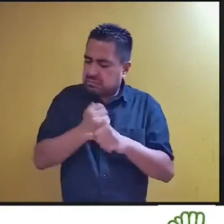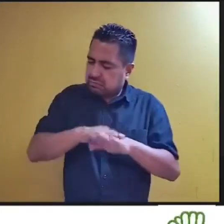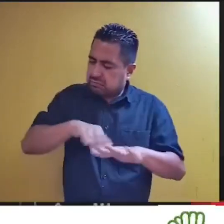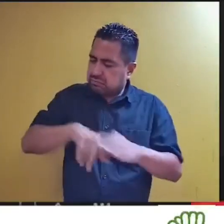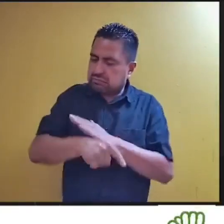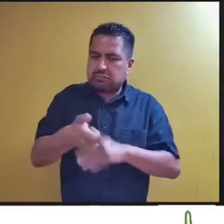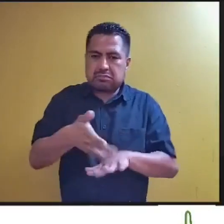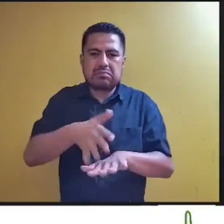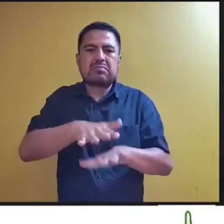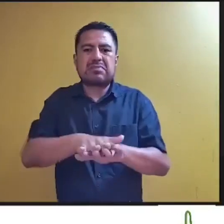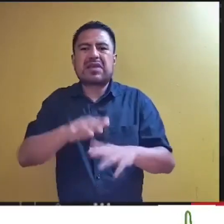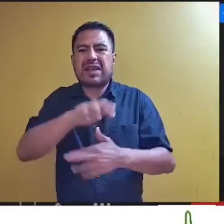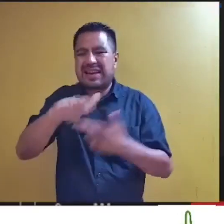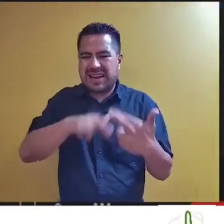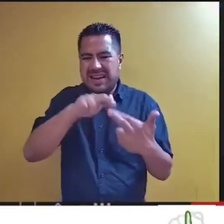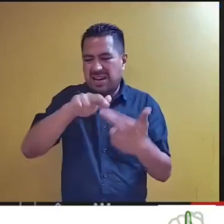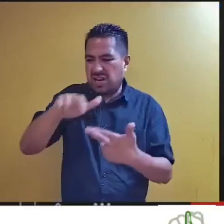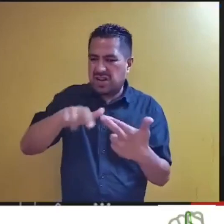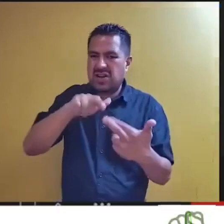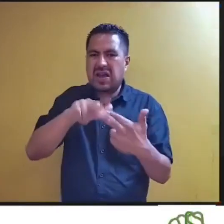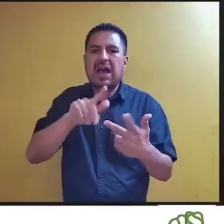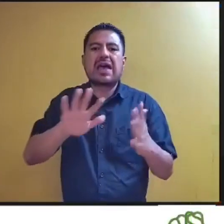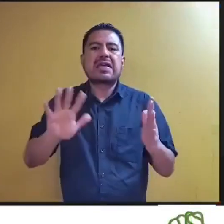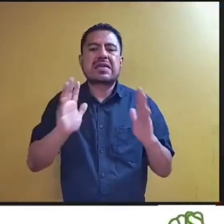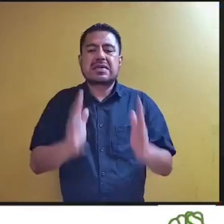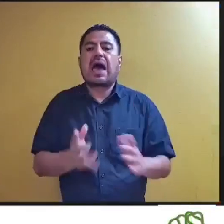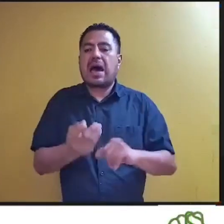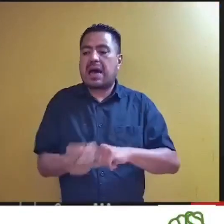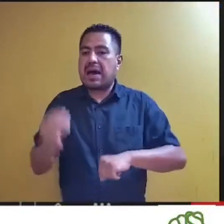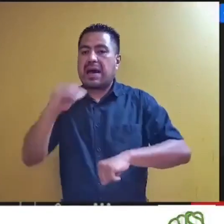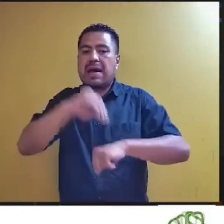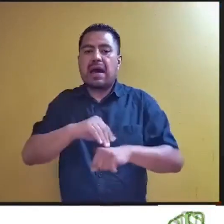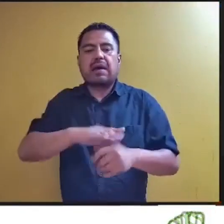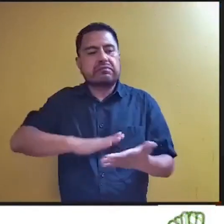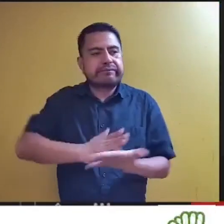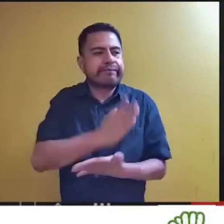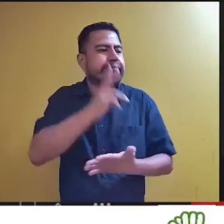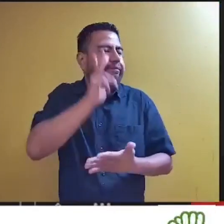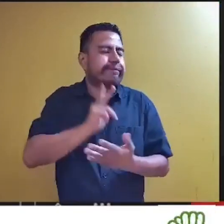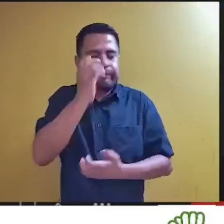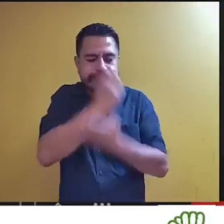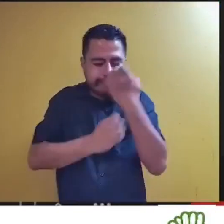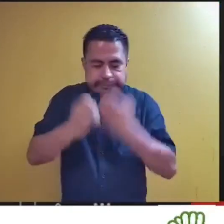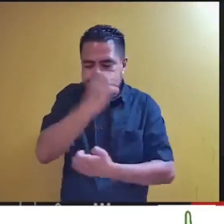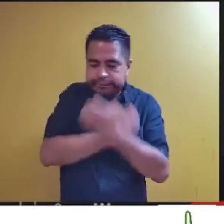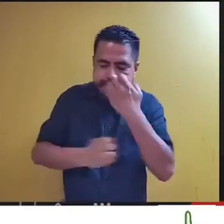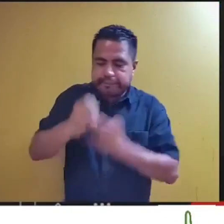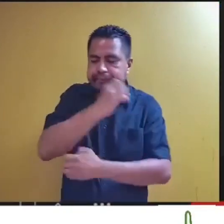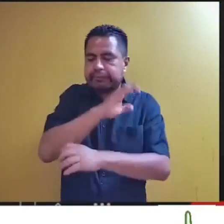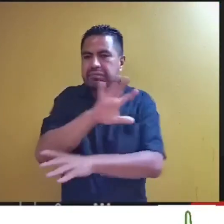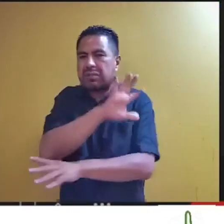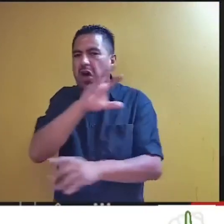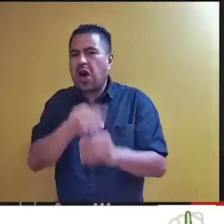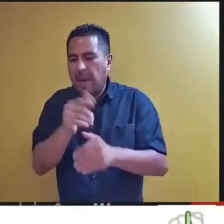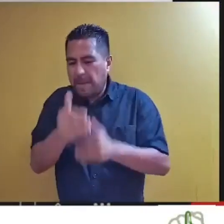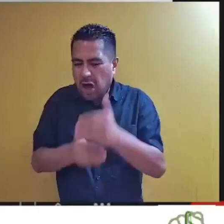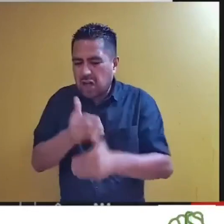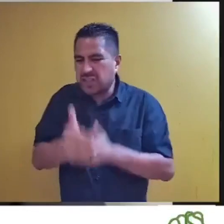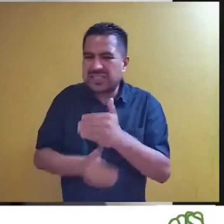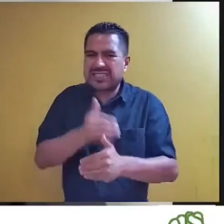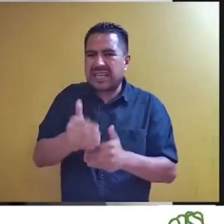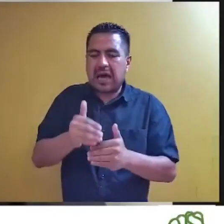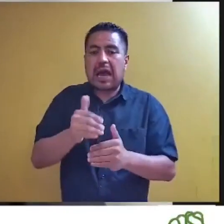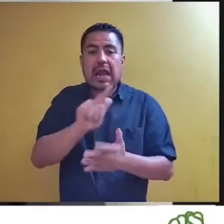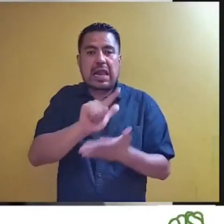integral de las consejerías propietarias que ya habían pasado por los diferentes filtros, etapas, evaluaciones y procedimientos de escrutinio